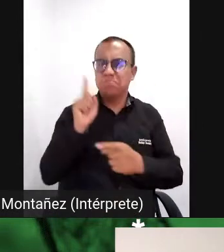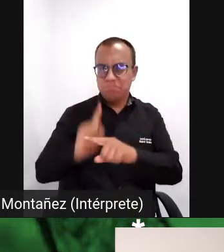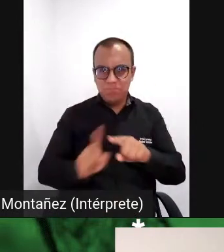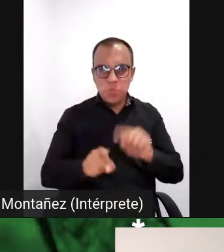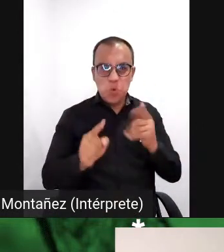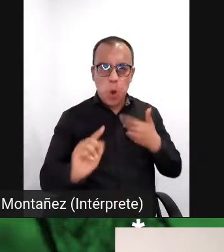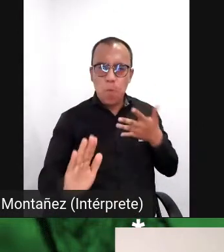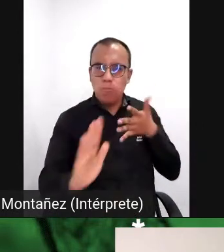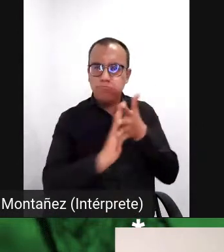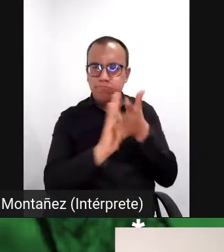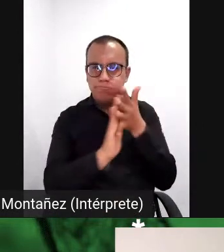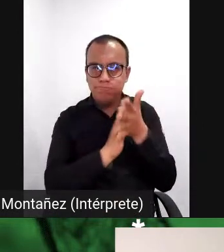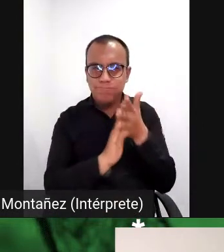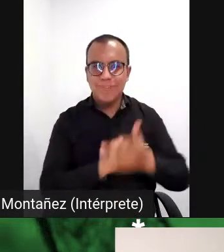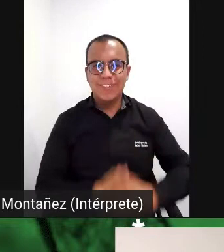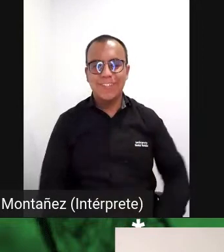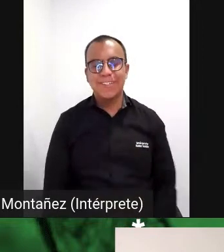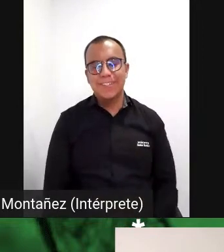historia.